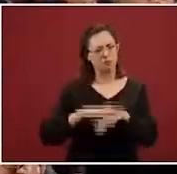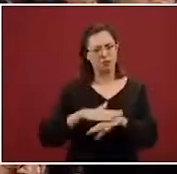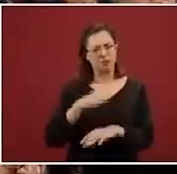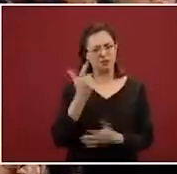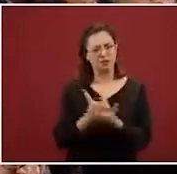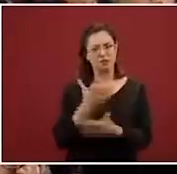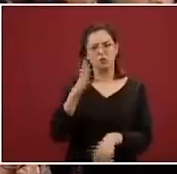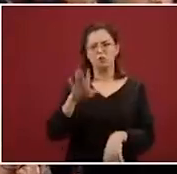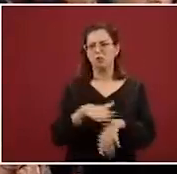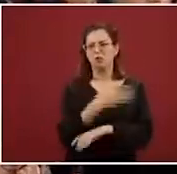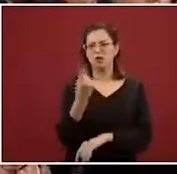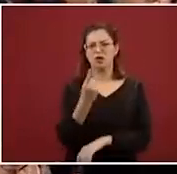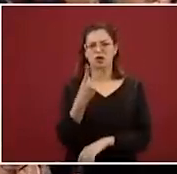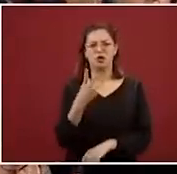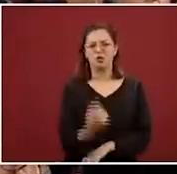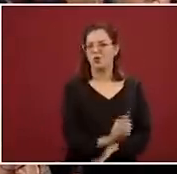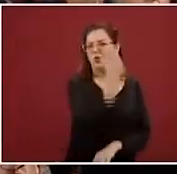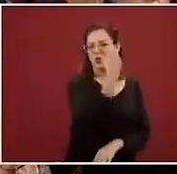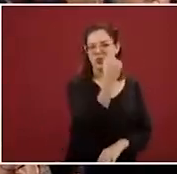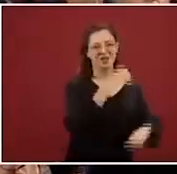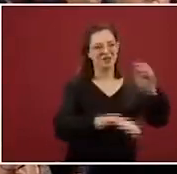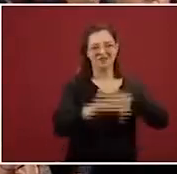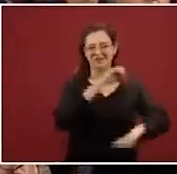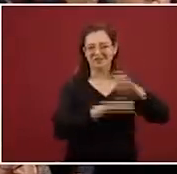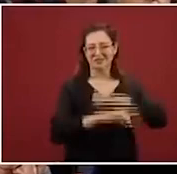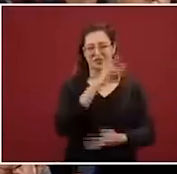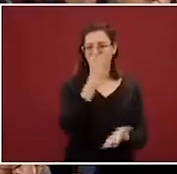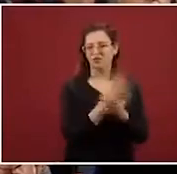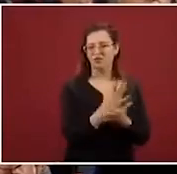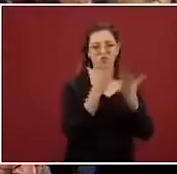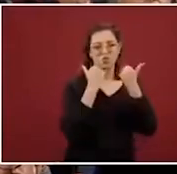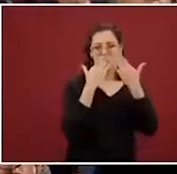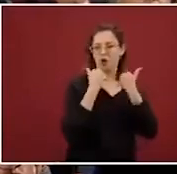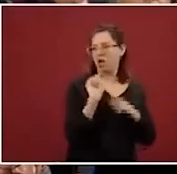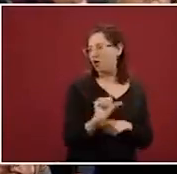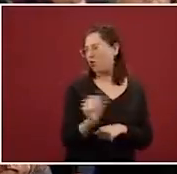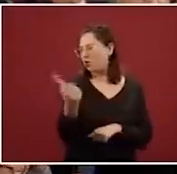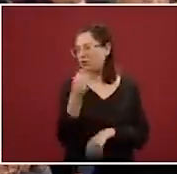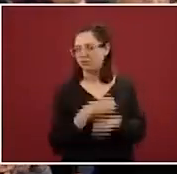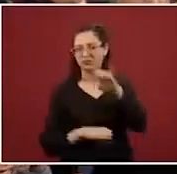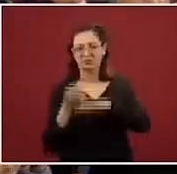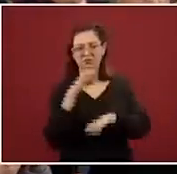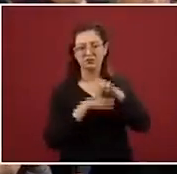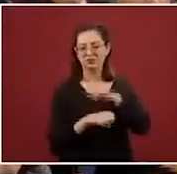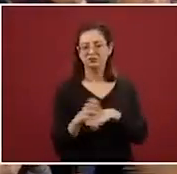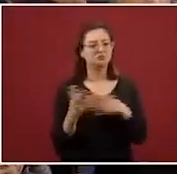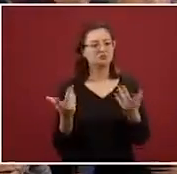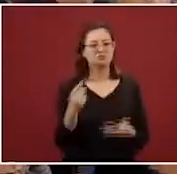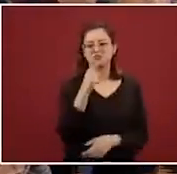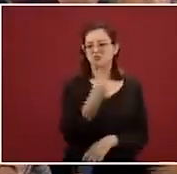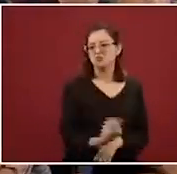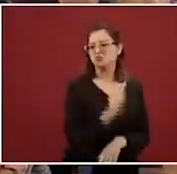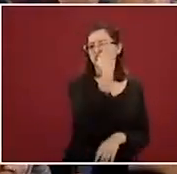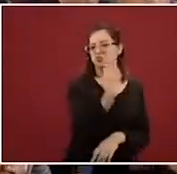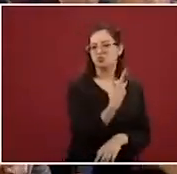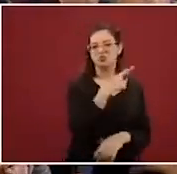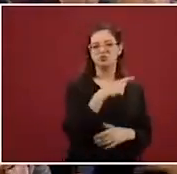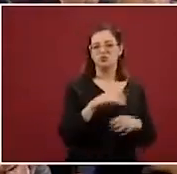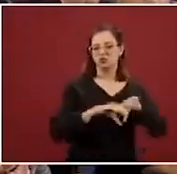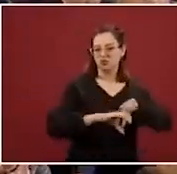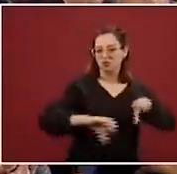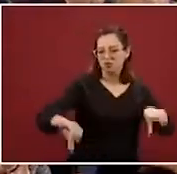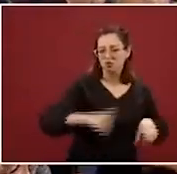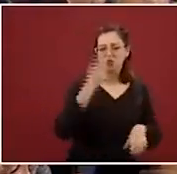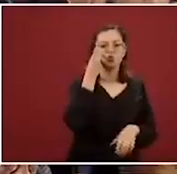¿no? No hay manera de irse a otra empresa, porque además hasta creo que ellos son dueños de la conexión. ¿Cómo podría